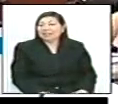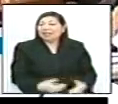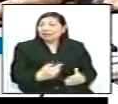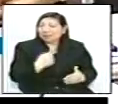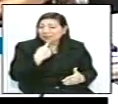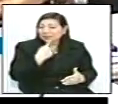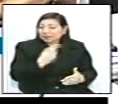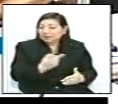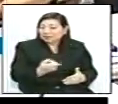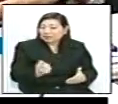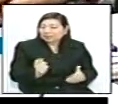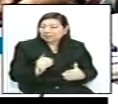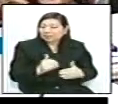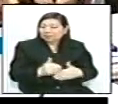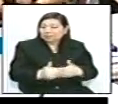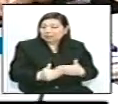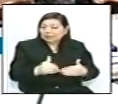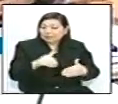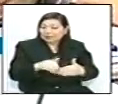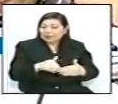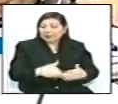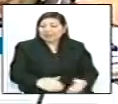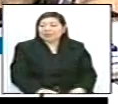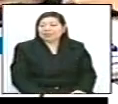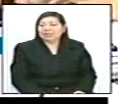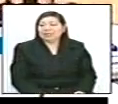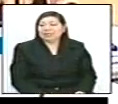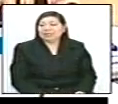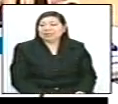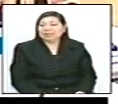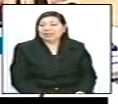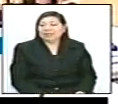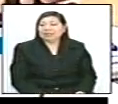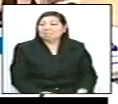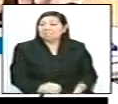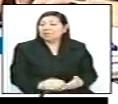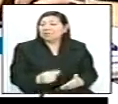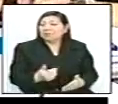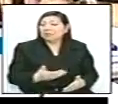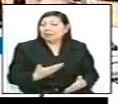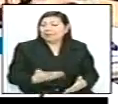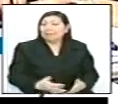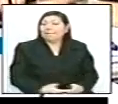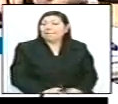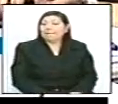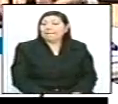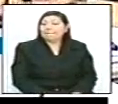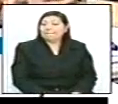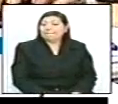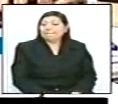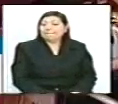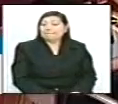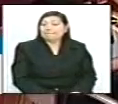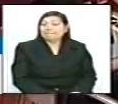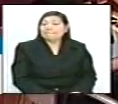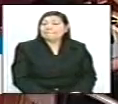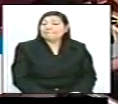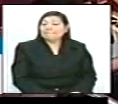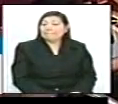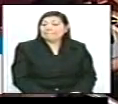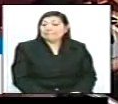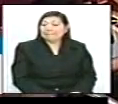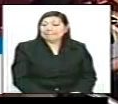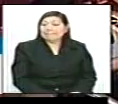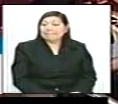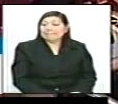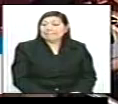de llevar a cabo la sesión de manera lo más rápido posible. Gracias. Gracias,